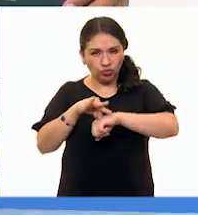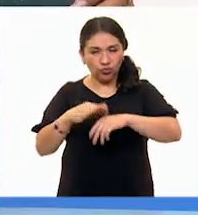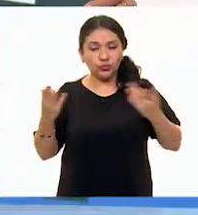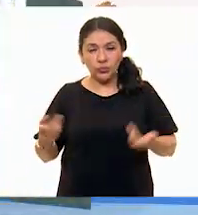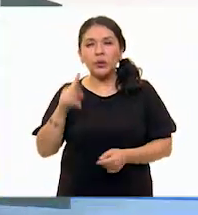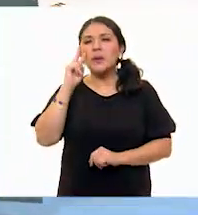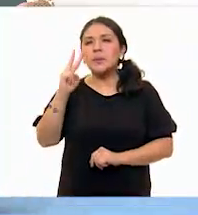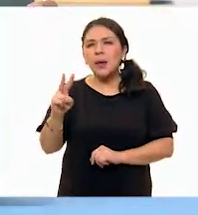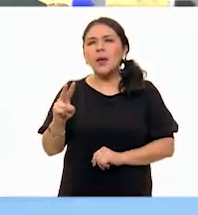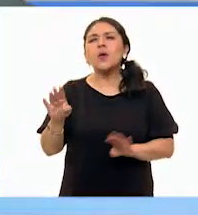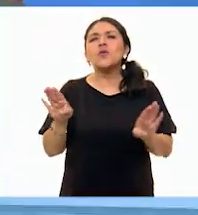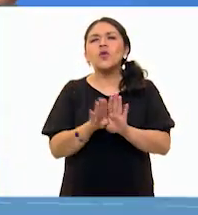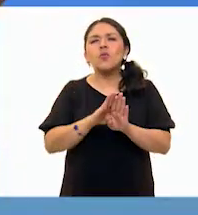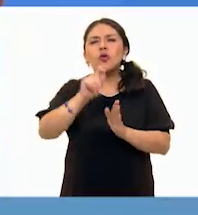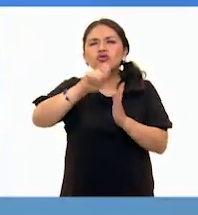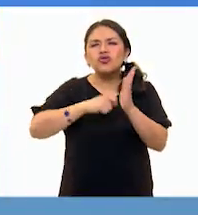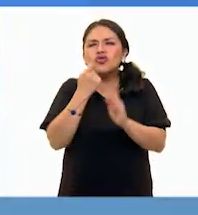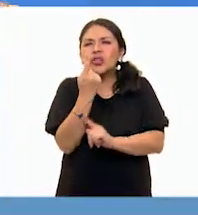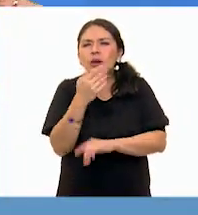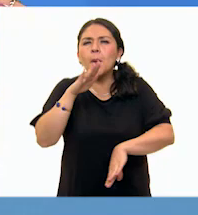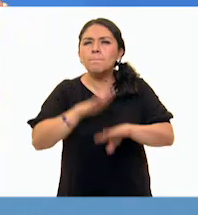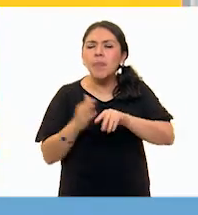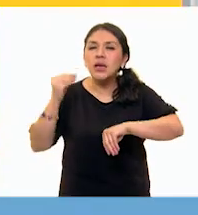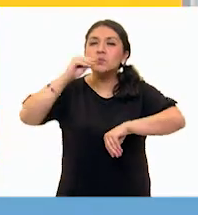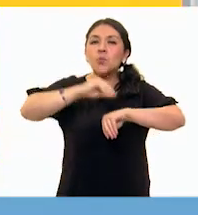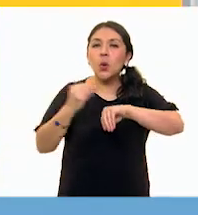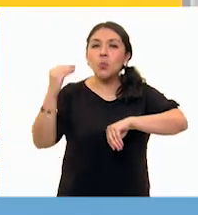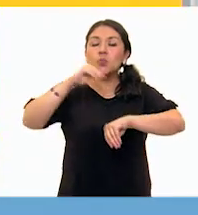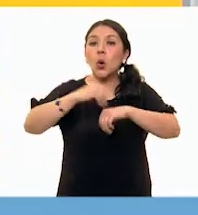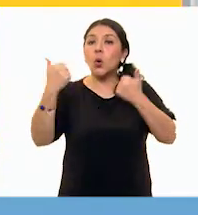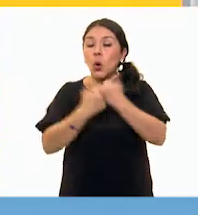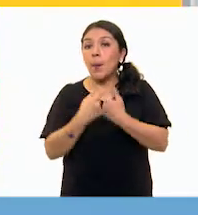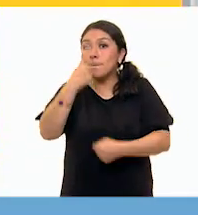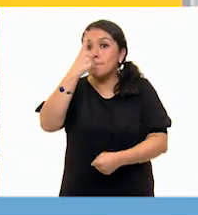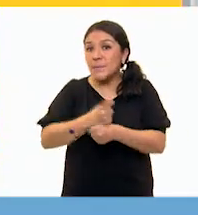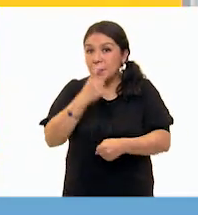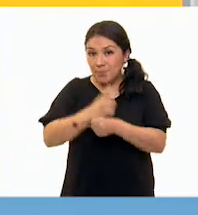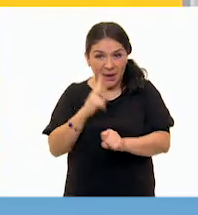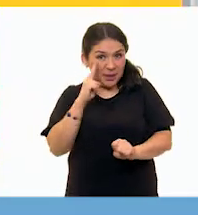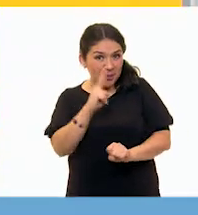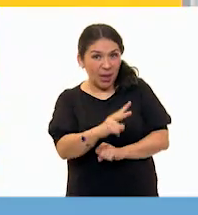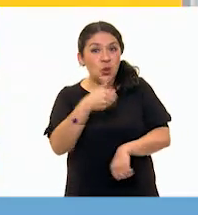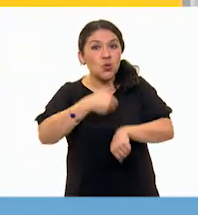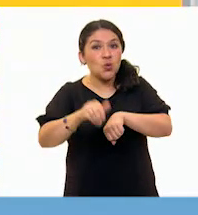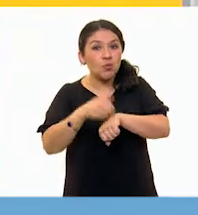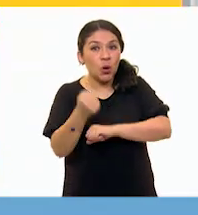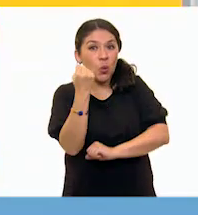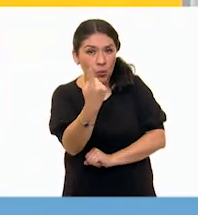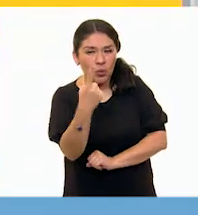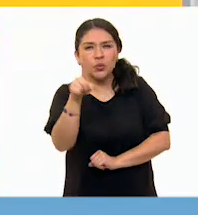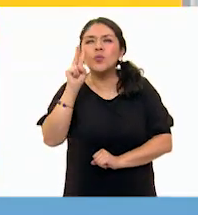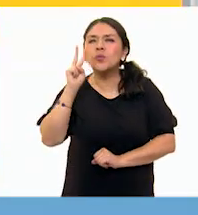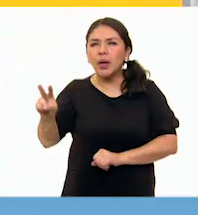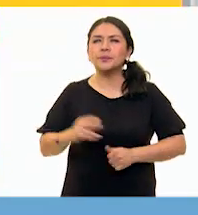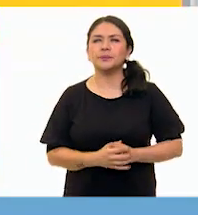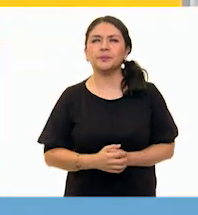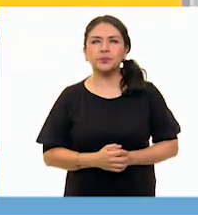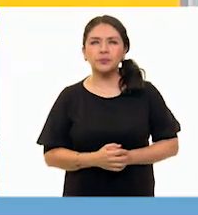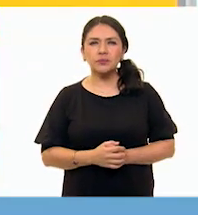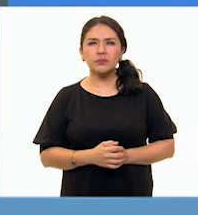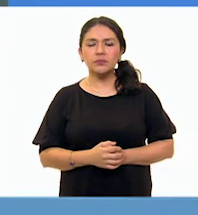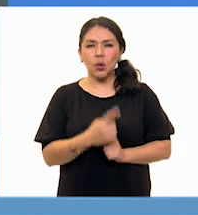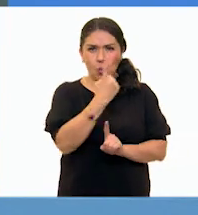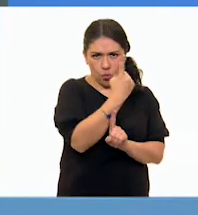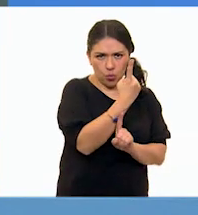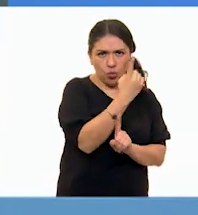Veamos cuántos cerillos aumentan partiendo de la primera figura. Observen la figura 1 a la